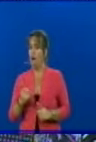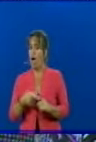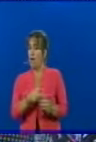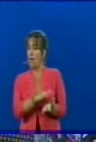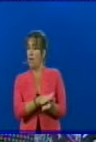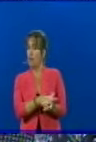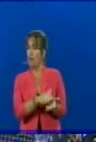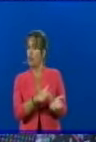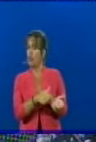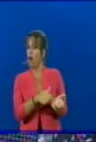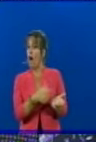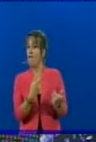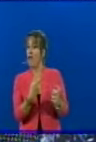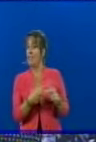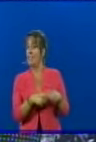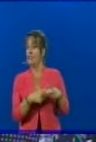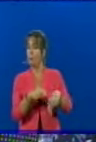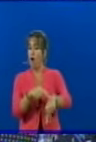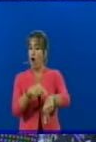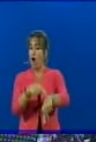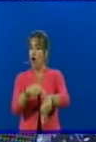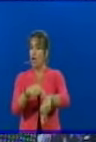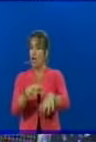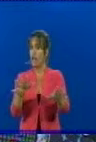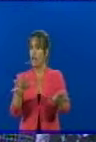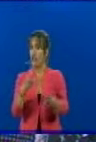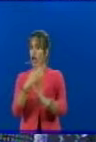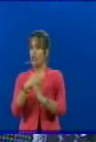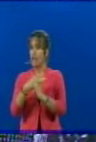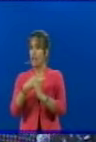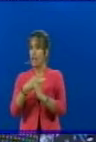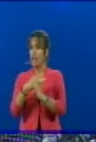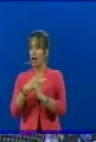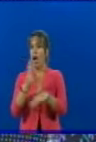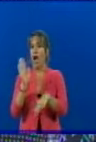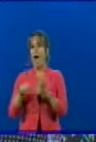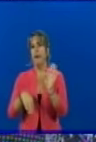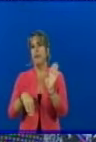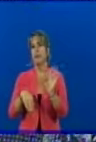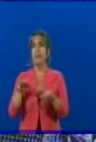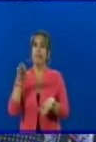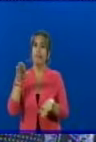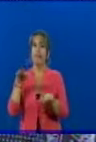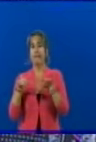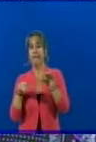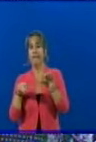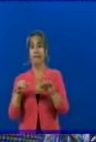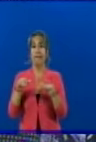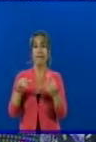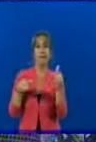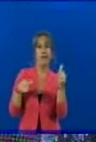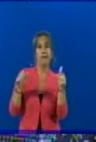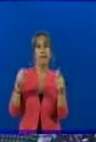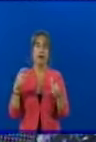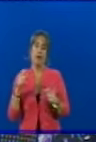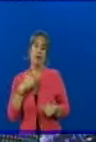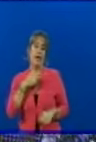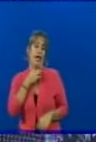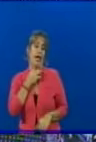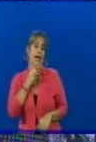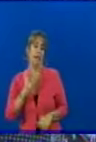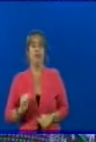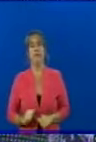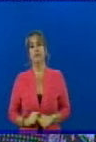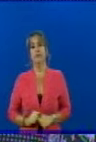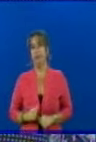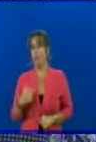que tenemos que resolver el problema del horario, que es a 12 el día. Algunas veces en ocasiones es objetivo y otras veces es subjetivo. Por ejemplo, cuando